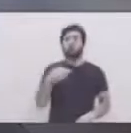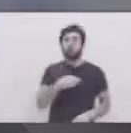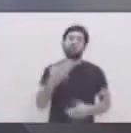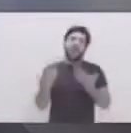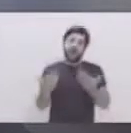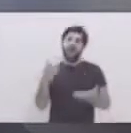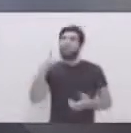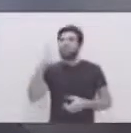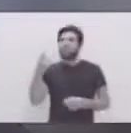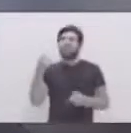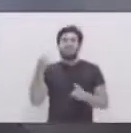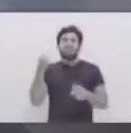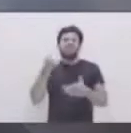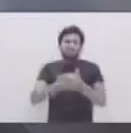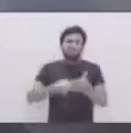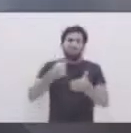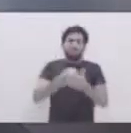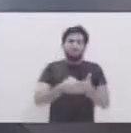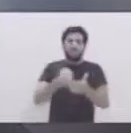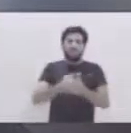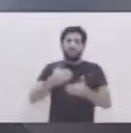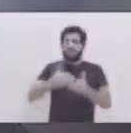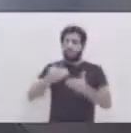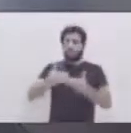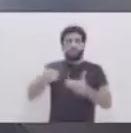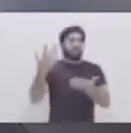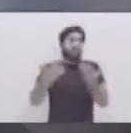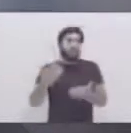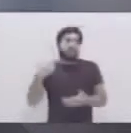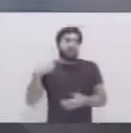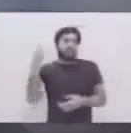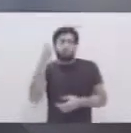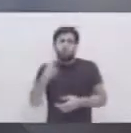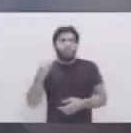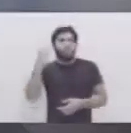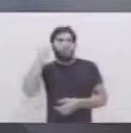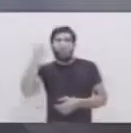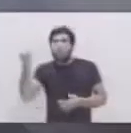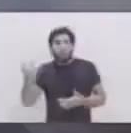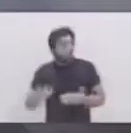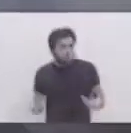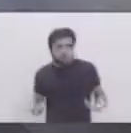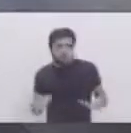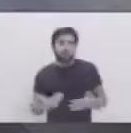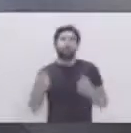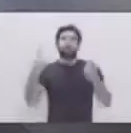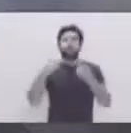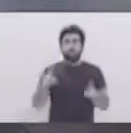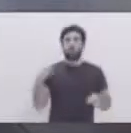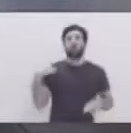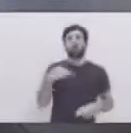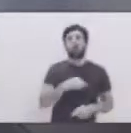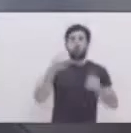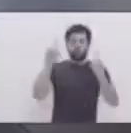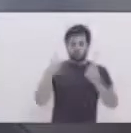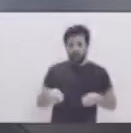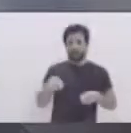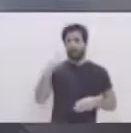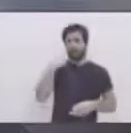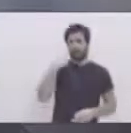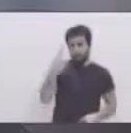serie de desafíos y cambios mundiales que eran inimaginables para sus progenitores. Debemos ver hacia